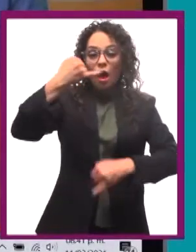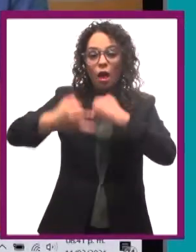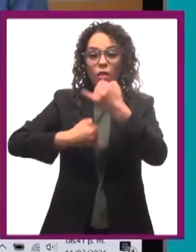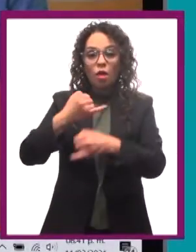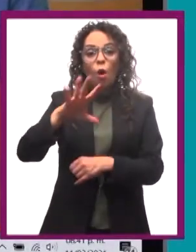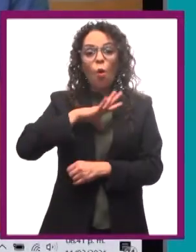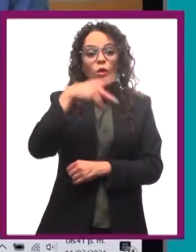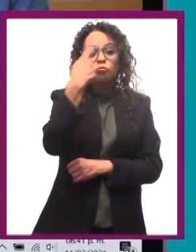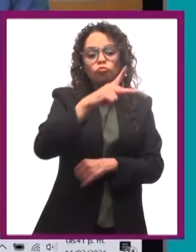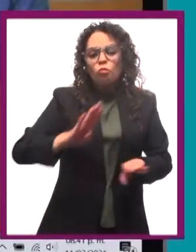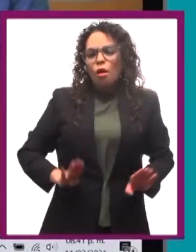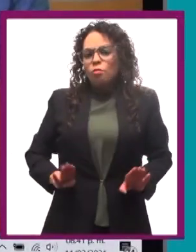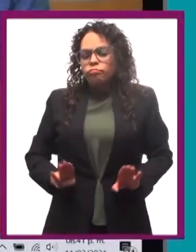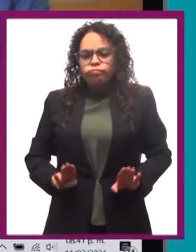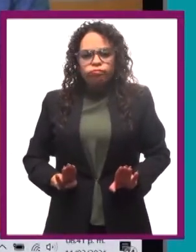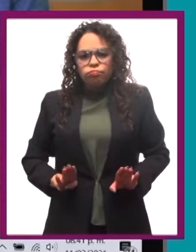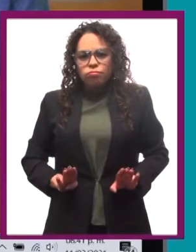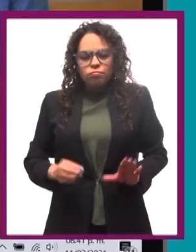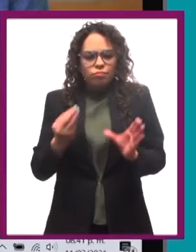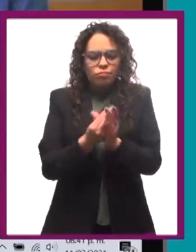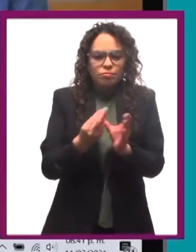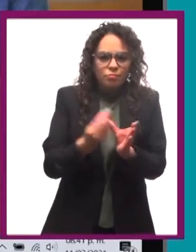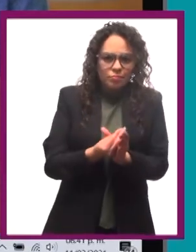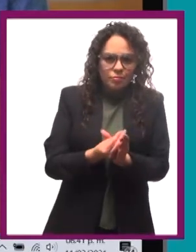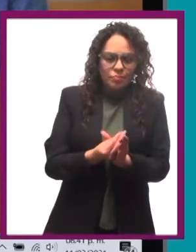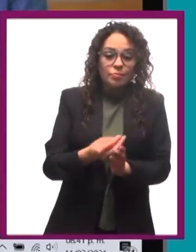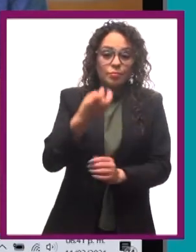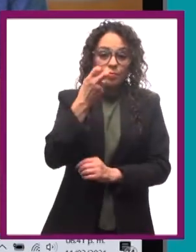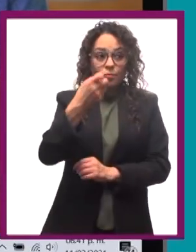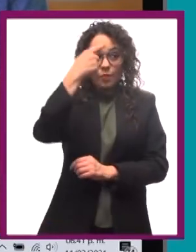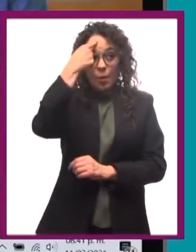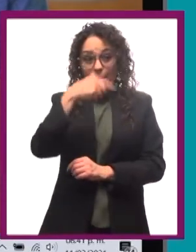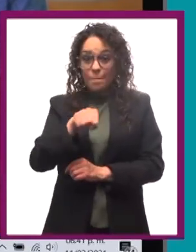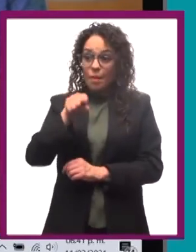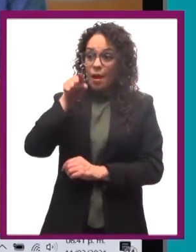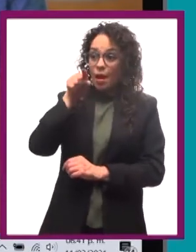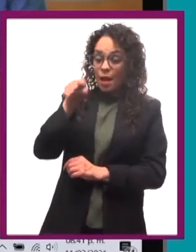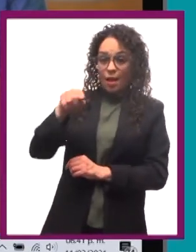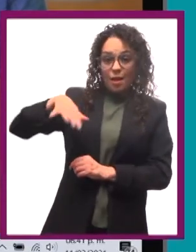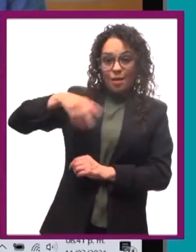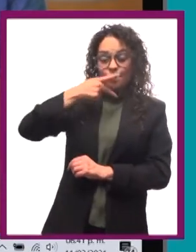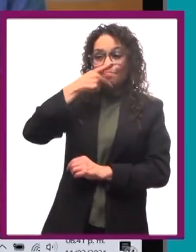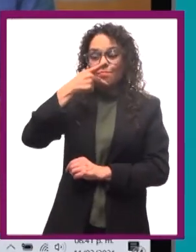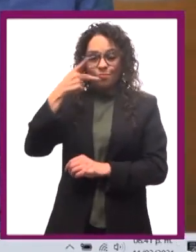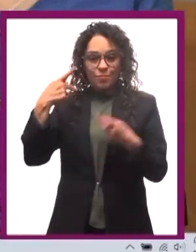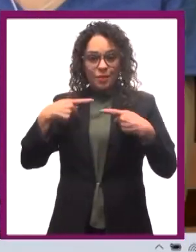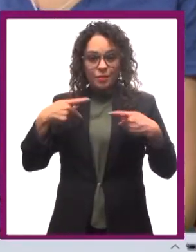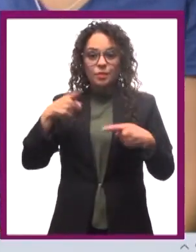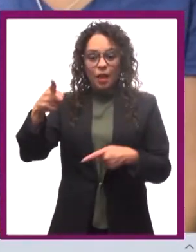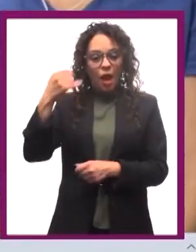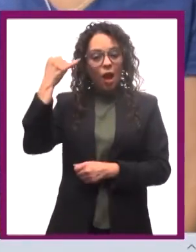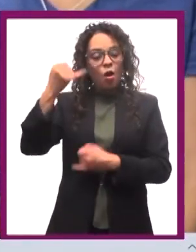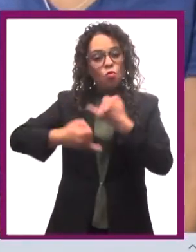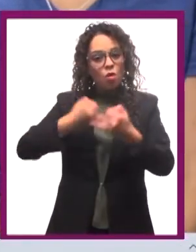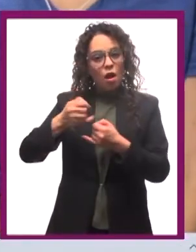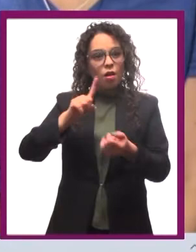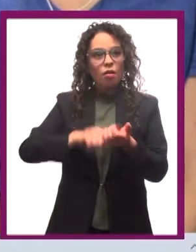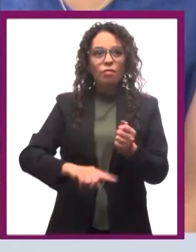tiene su propio universo particular. De ahí que también para Calois el juego sea